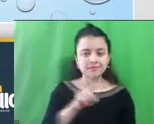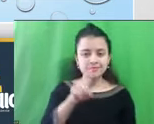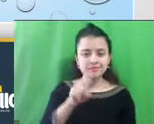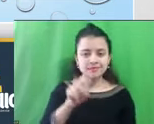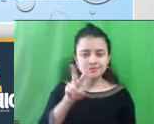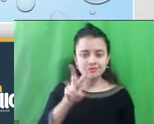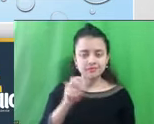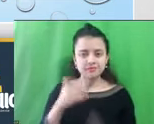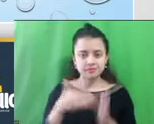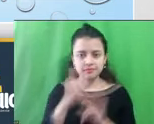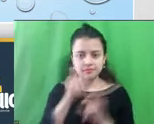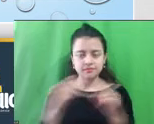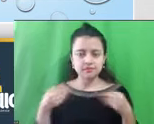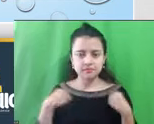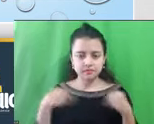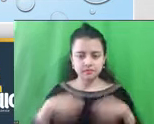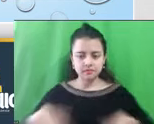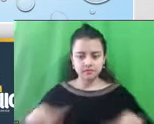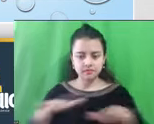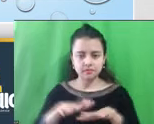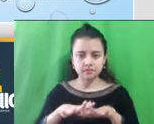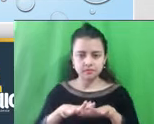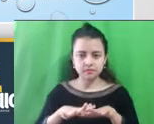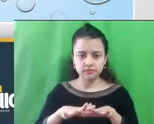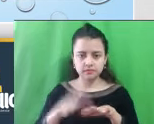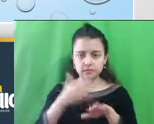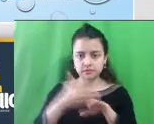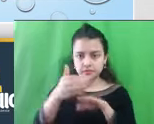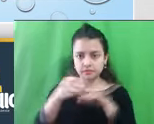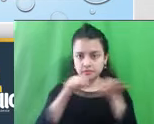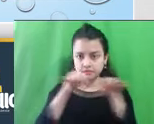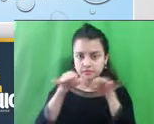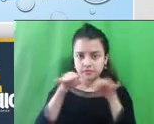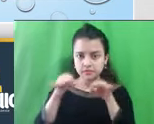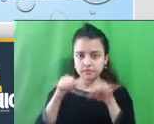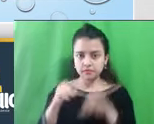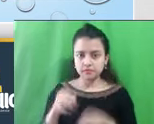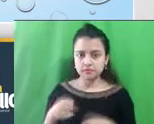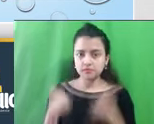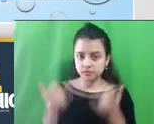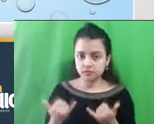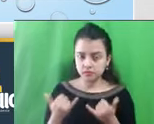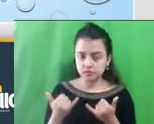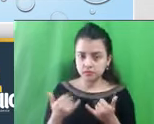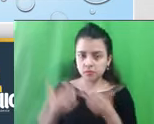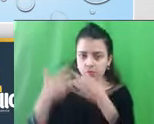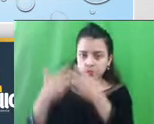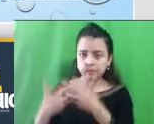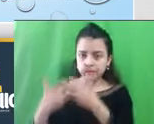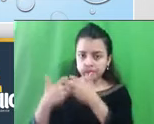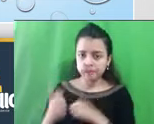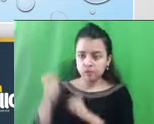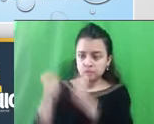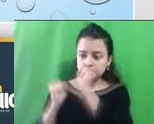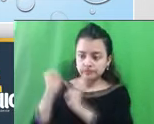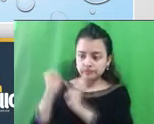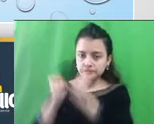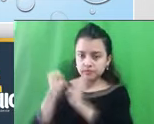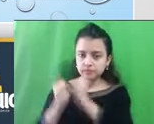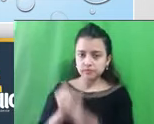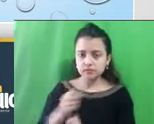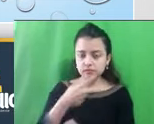En este momento nosotros tenemos la planta, más adelante lo aclaramos, en este momento tenemos una planta que está produciendo 205